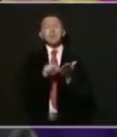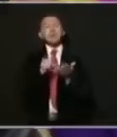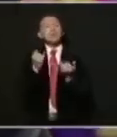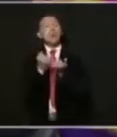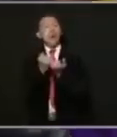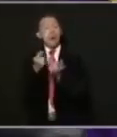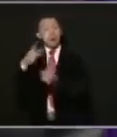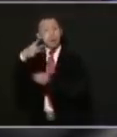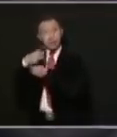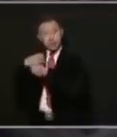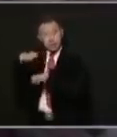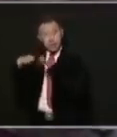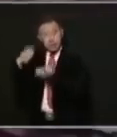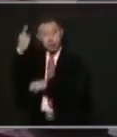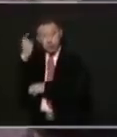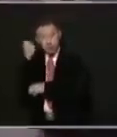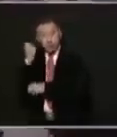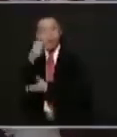mayores.